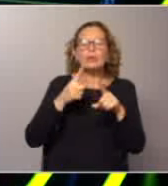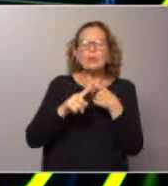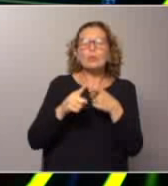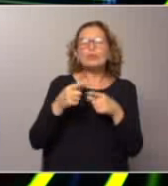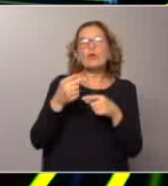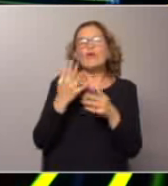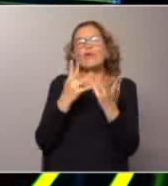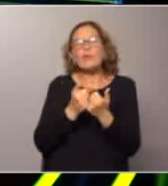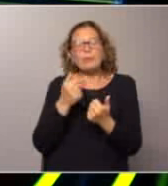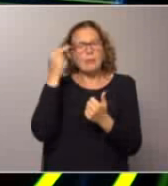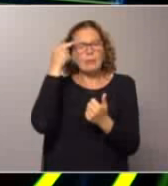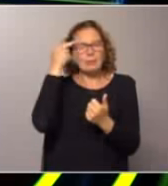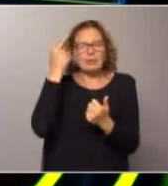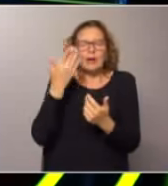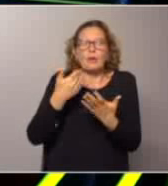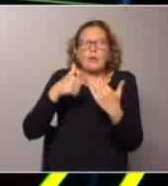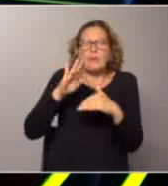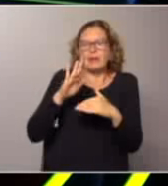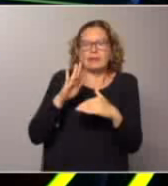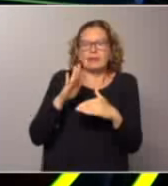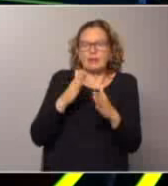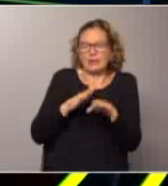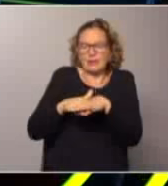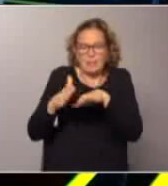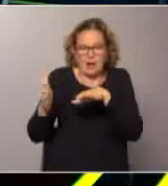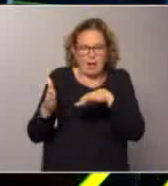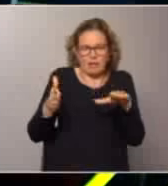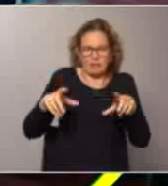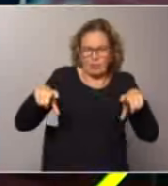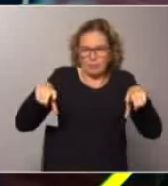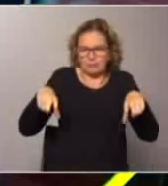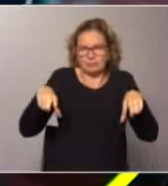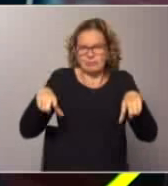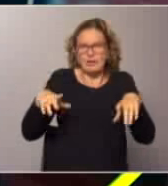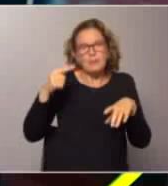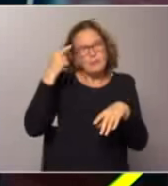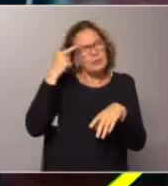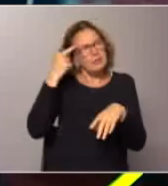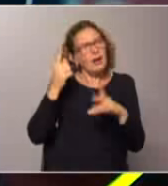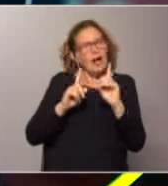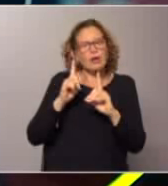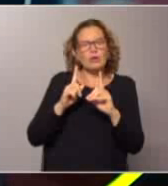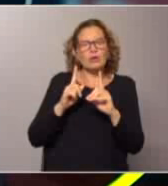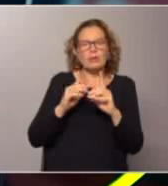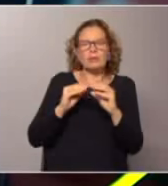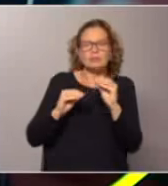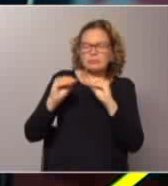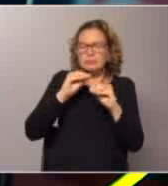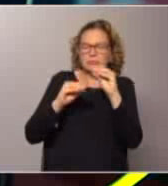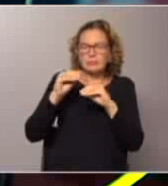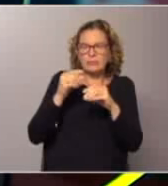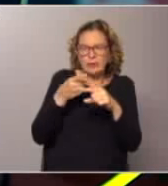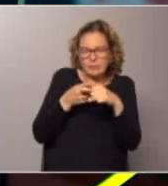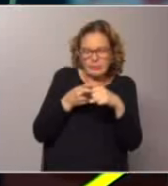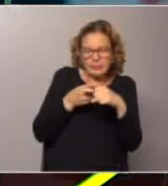maneras de pensar lo más más separadas en el arco y construir una realidad que está en algún punto